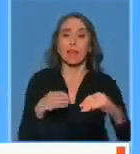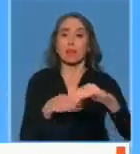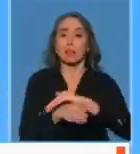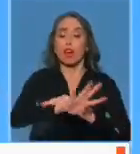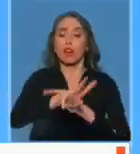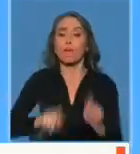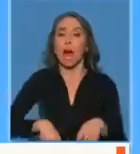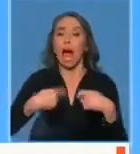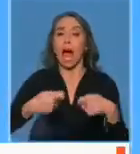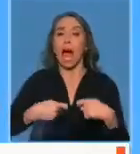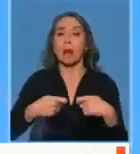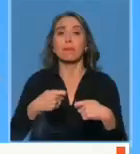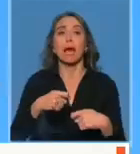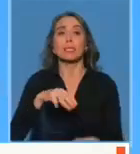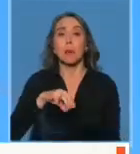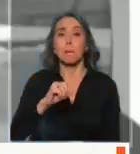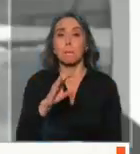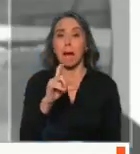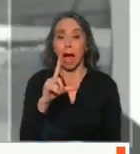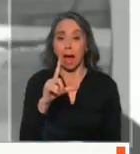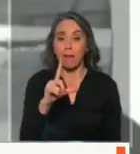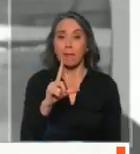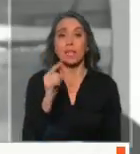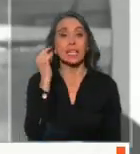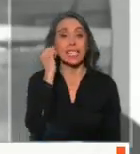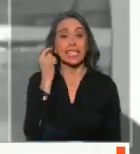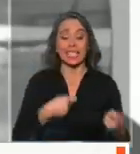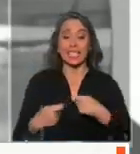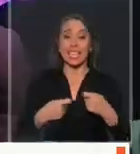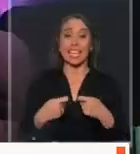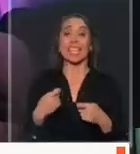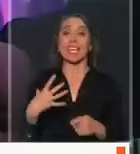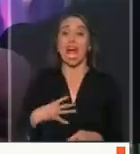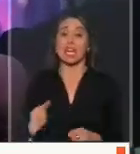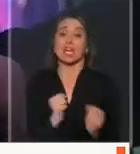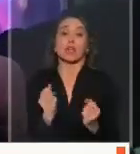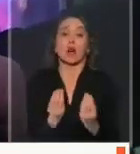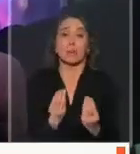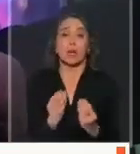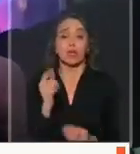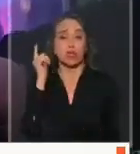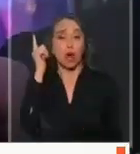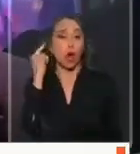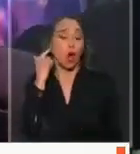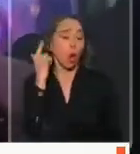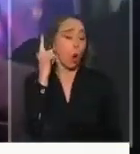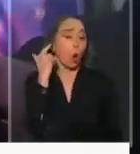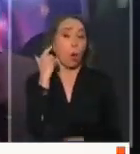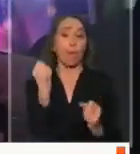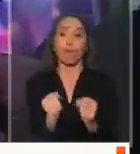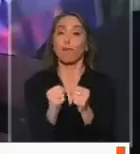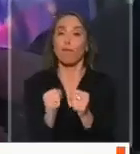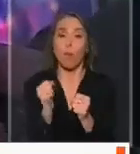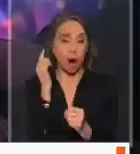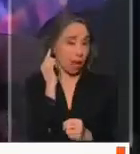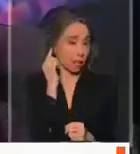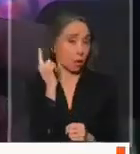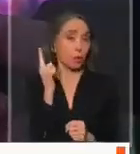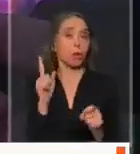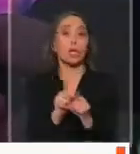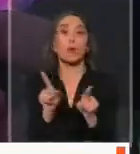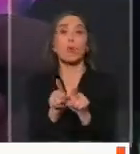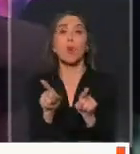el almacén de Mabel. Segundos de terror para ella y su hijo. Un ruido tan fuerte, fuerte, así como que hubiera